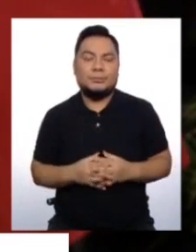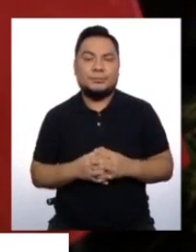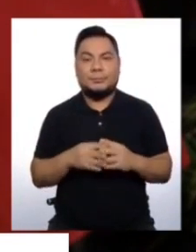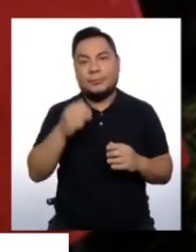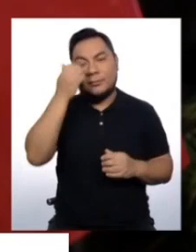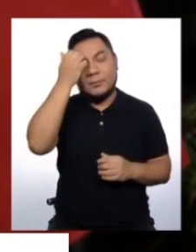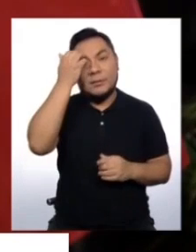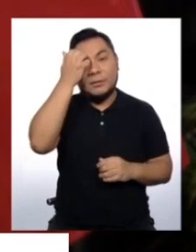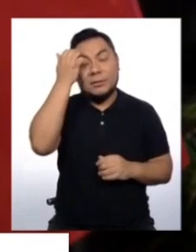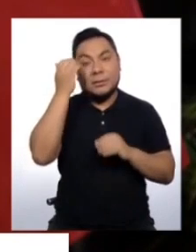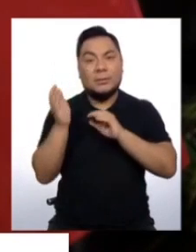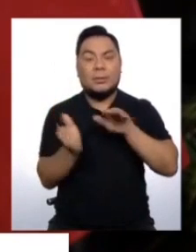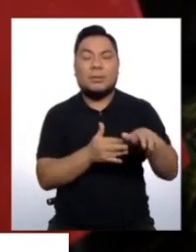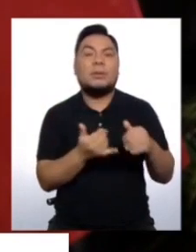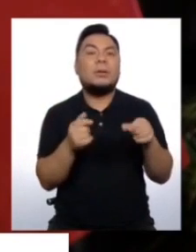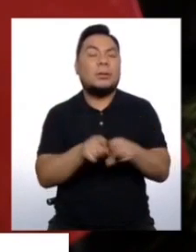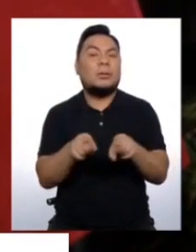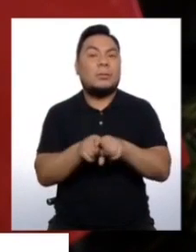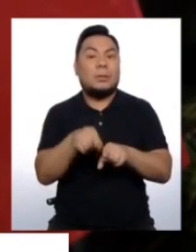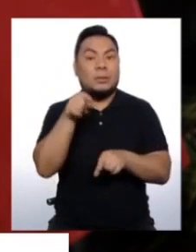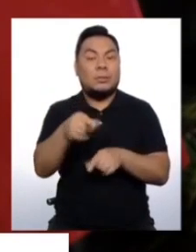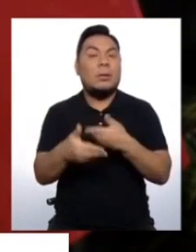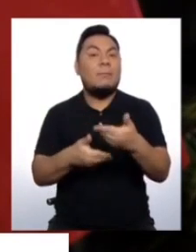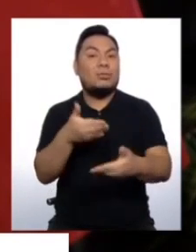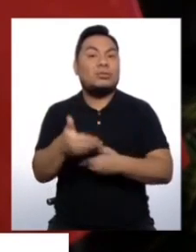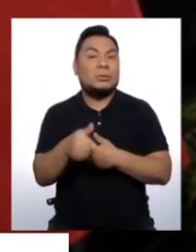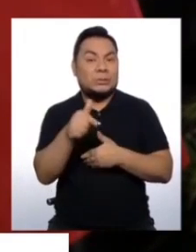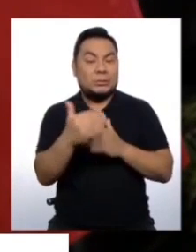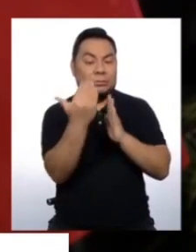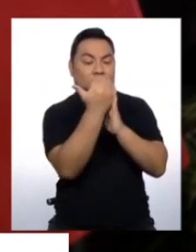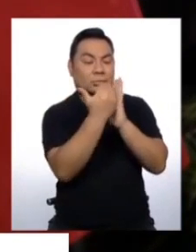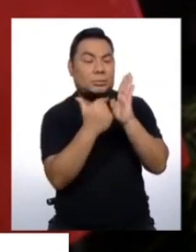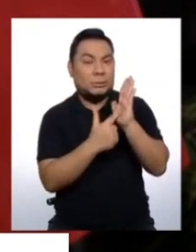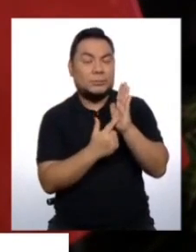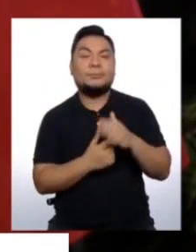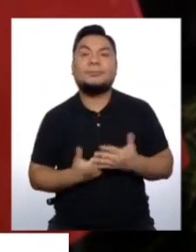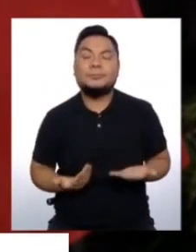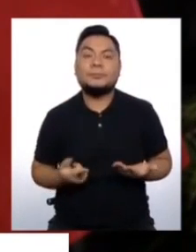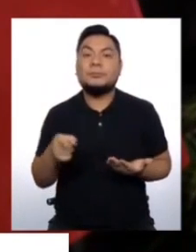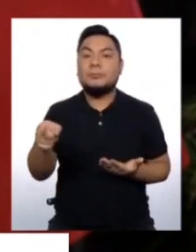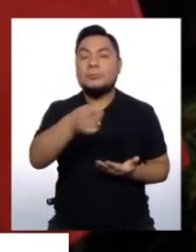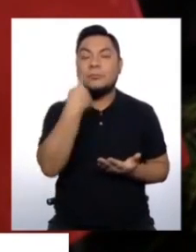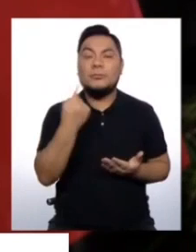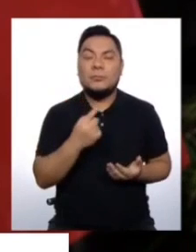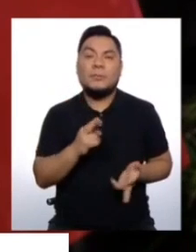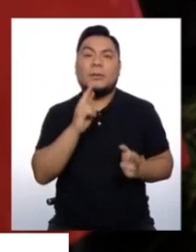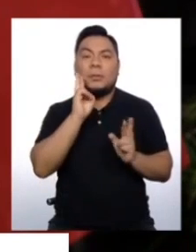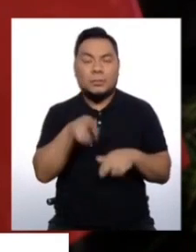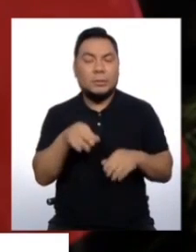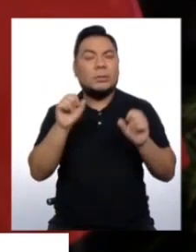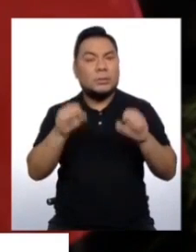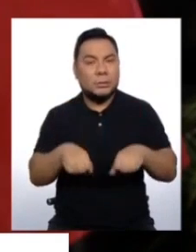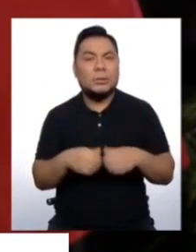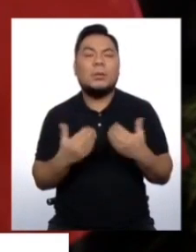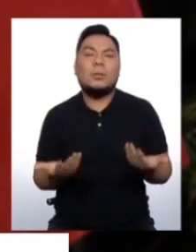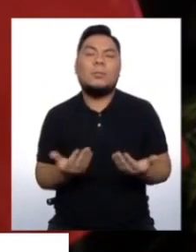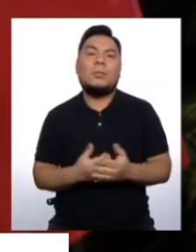Hemos dicho también que en este proceso la respuesta que tenemos que dar